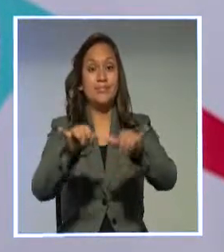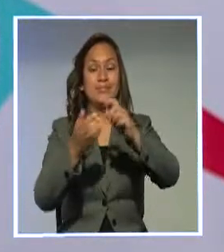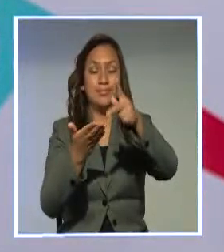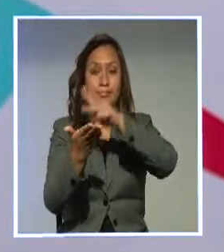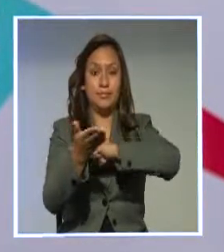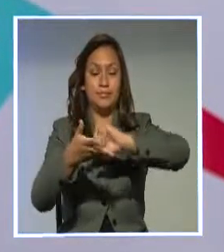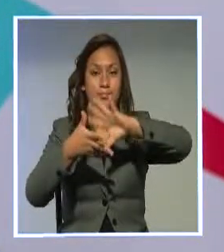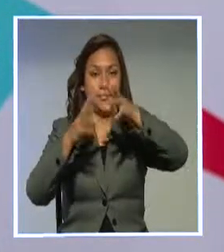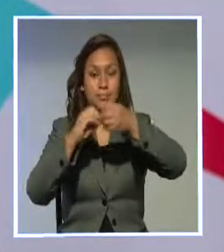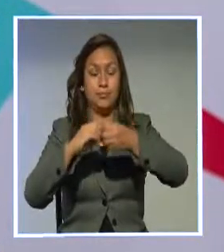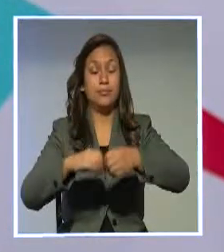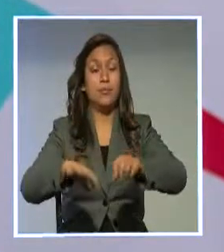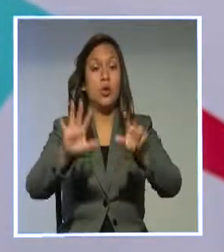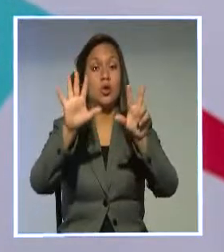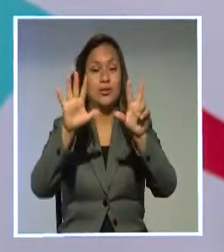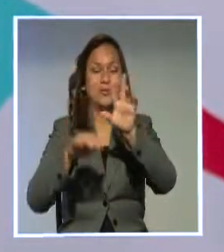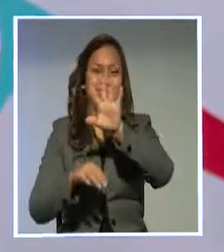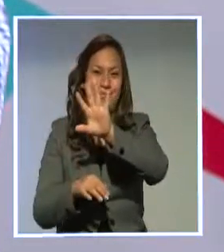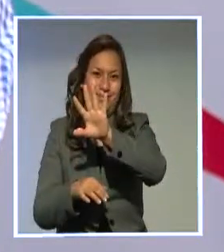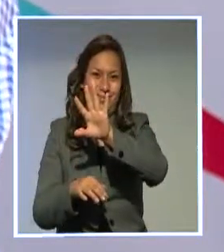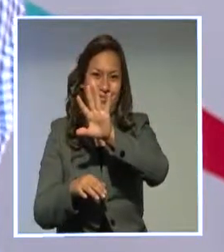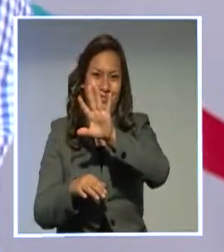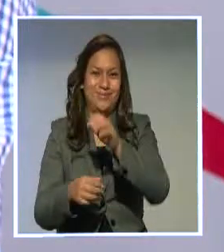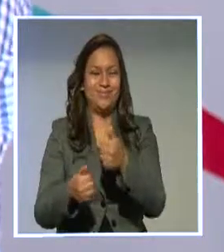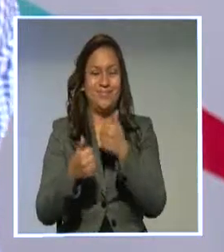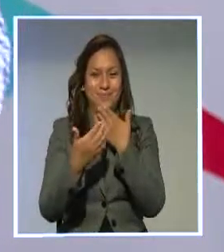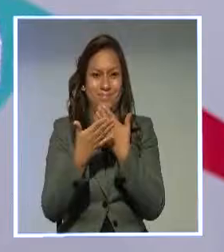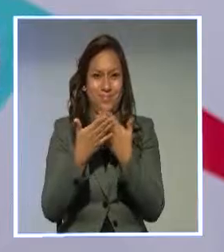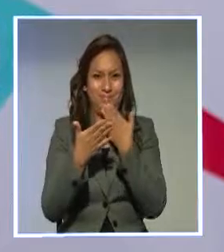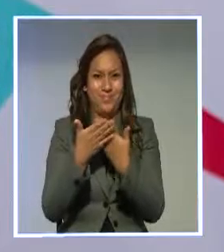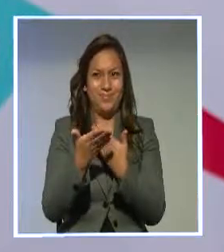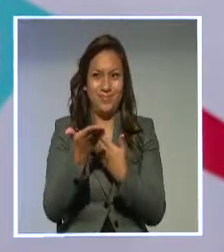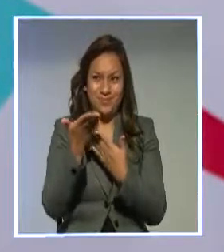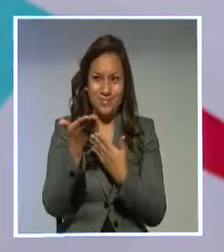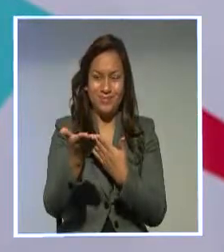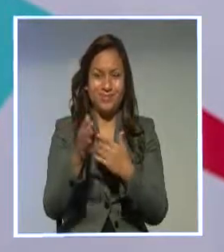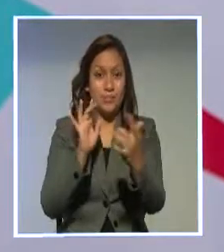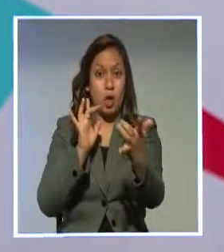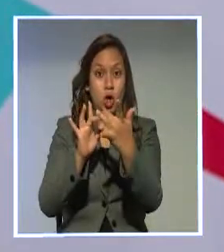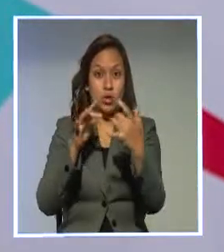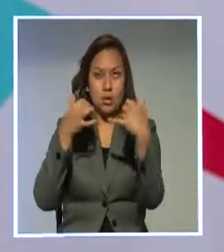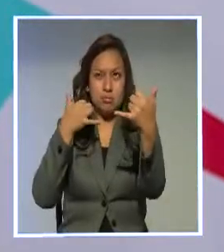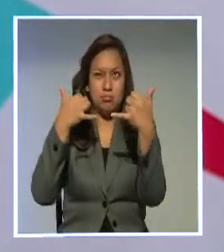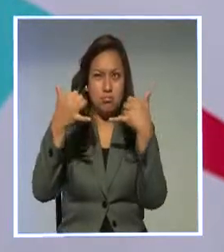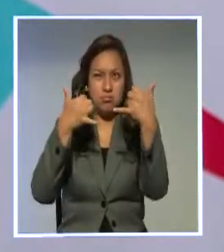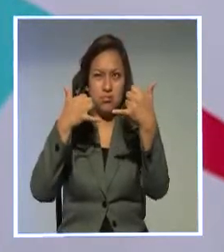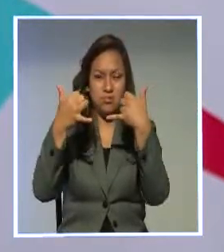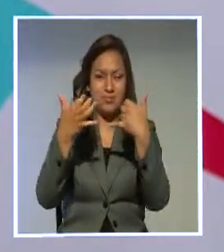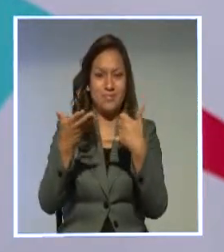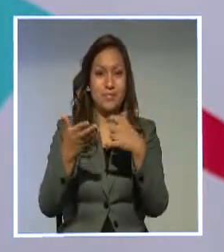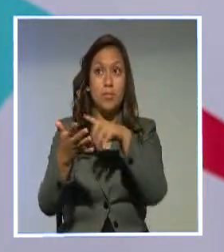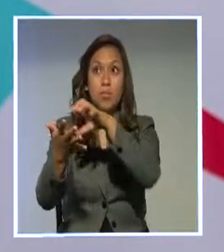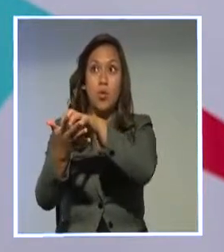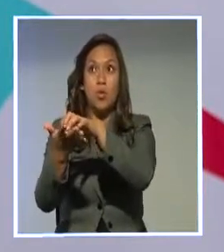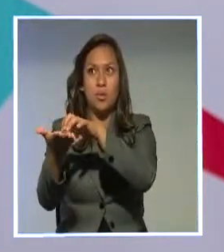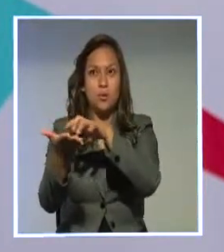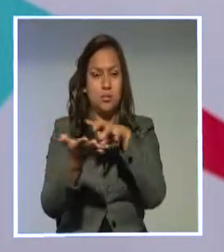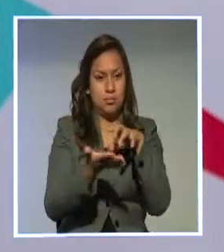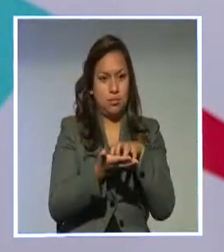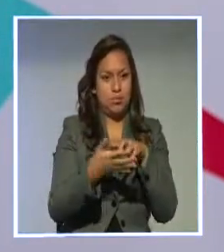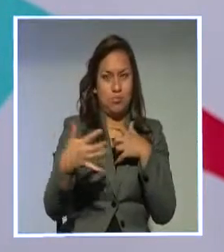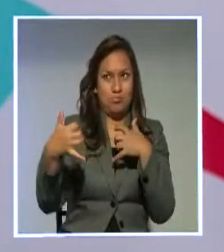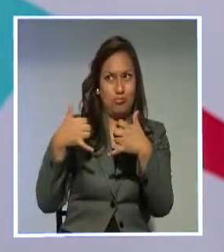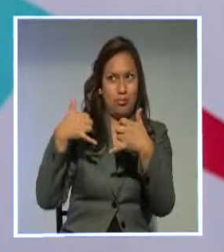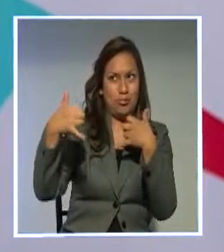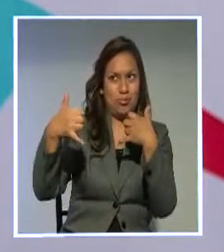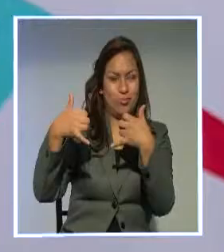85 Contigo de Ley. Gracias, presidenta Gabriela, también por esta conexión. interprovincial. Presidenta Gabriela, hay algo que